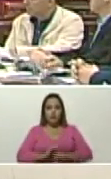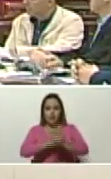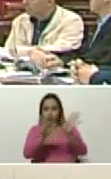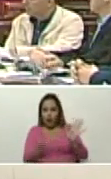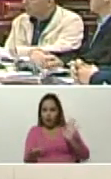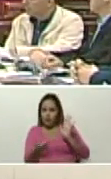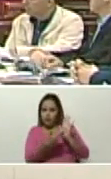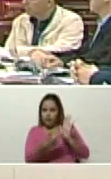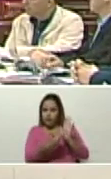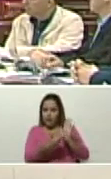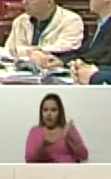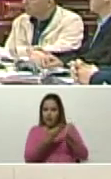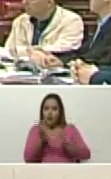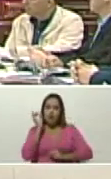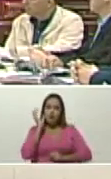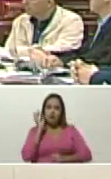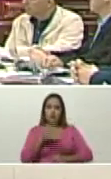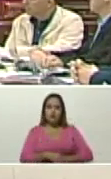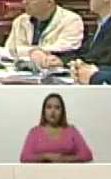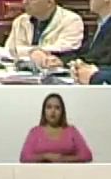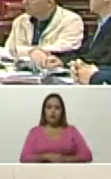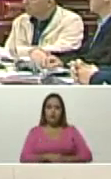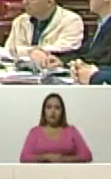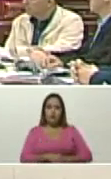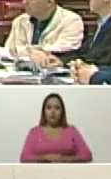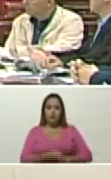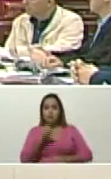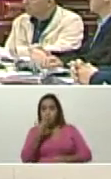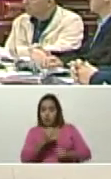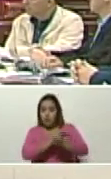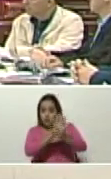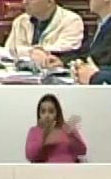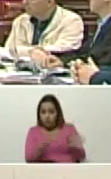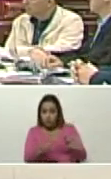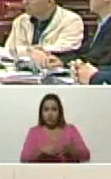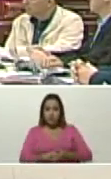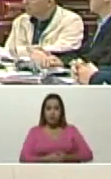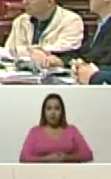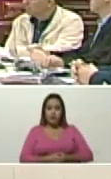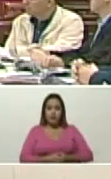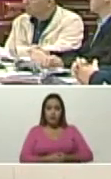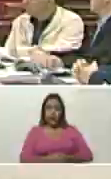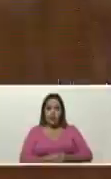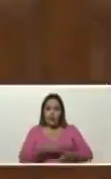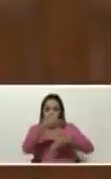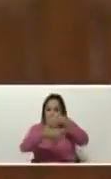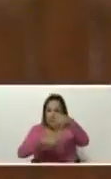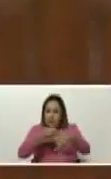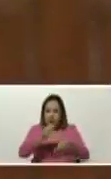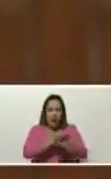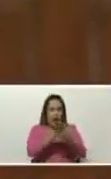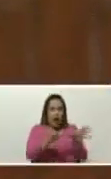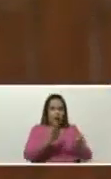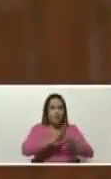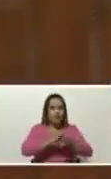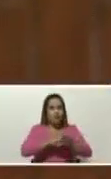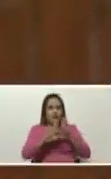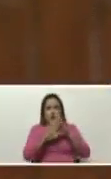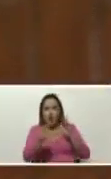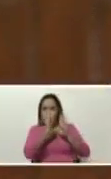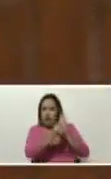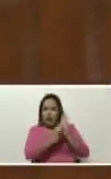azul, bien definido, ¿vale? Y además con coherencia, porque todo lo que se definió, todos